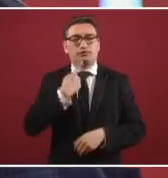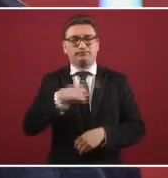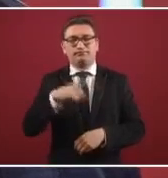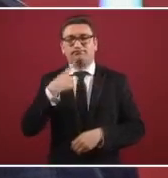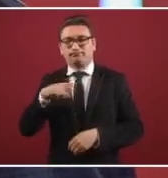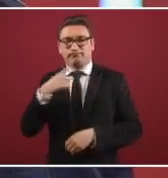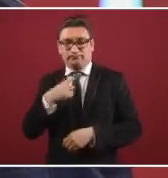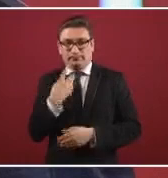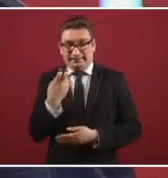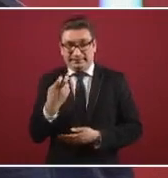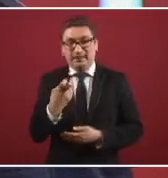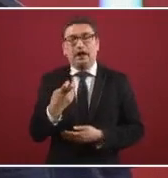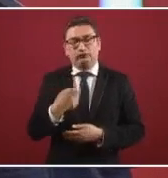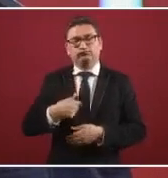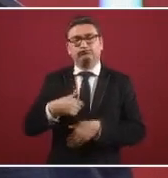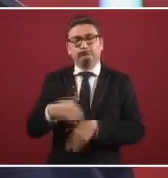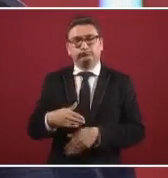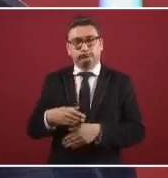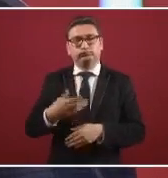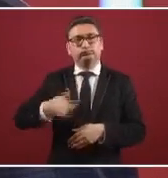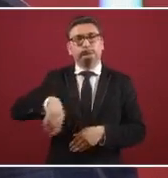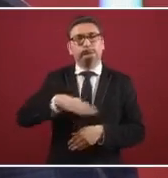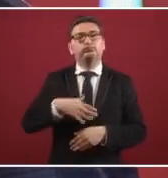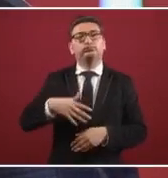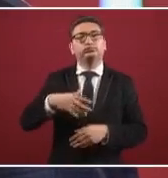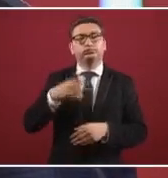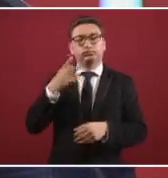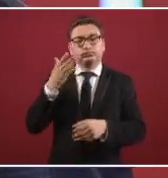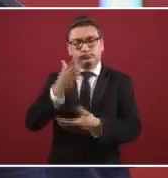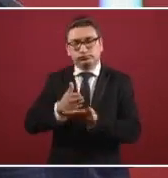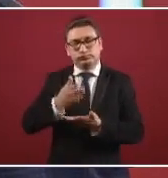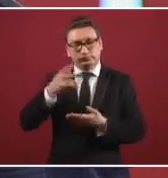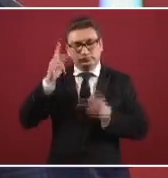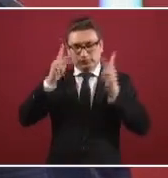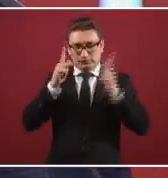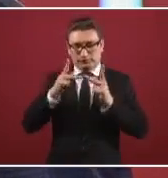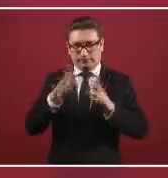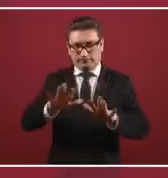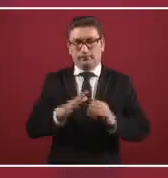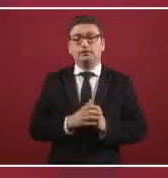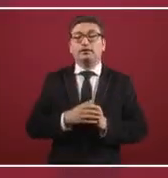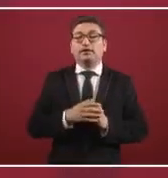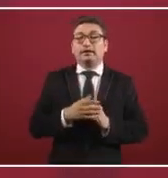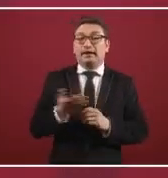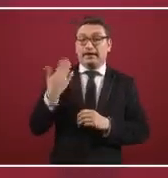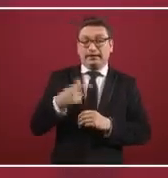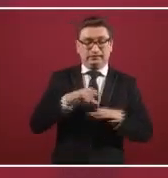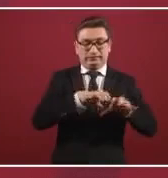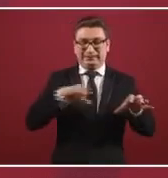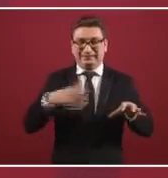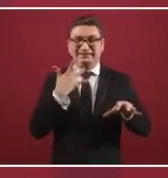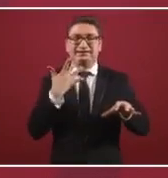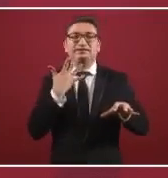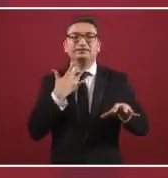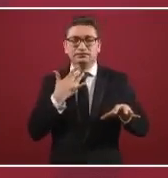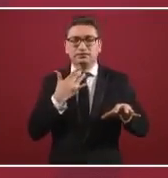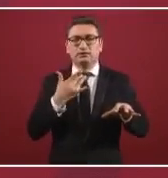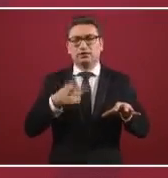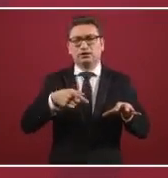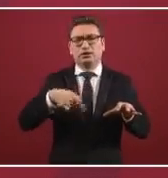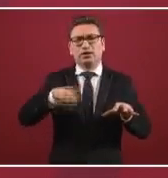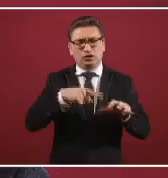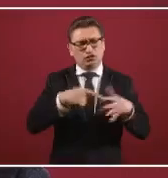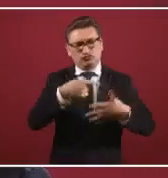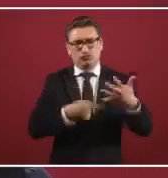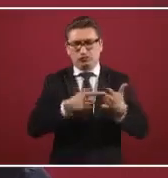denuncias. Estas gasolineras, 3 ya volvieron a reabrir porque siguieron el procedimiento que marca la ley,